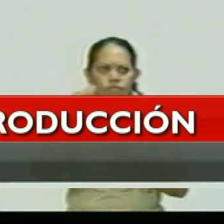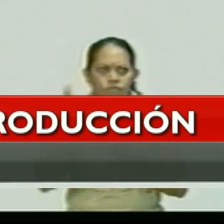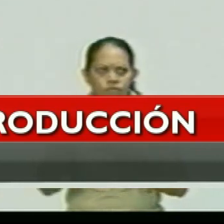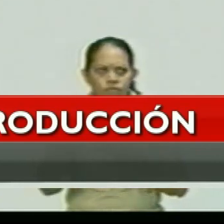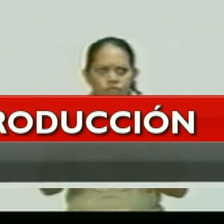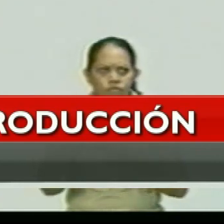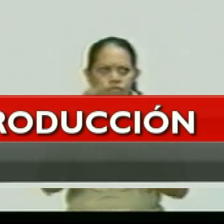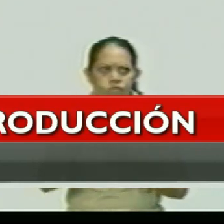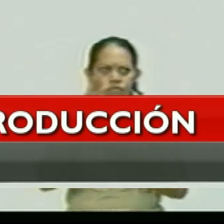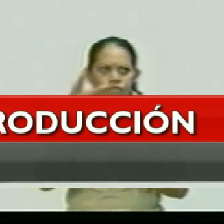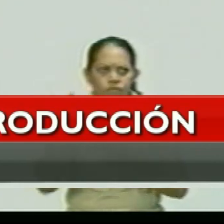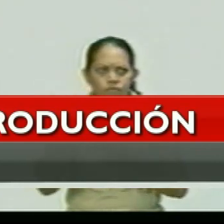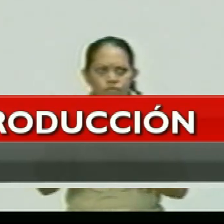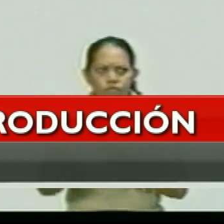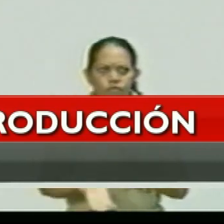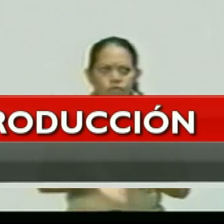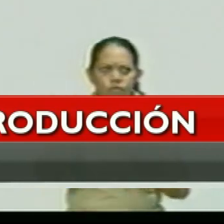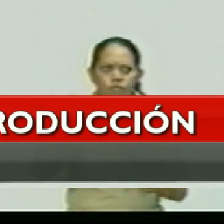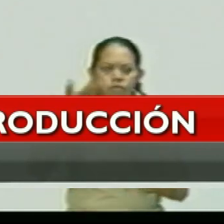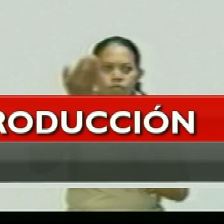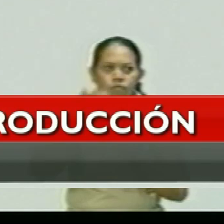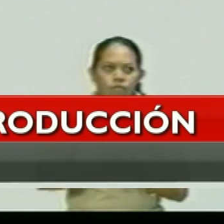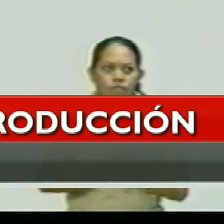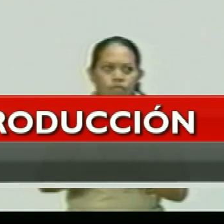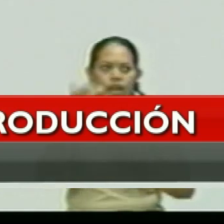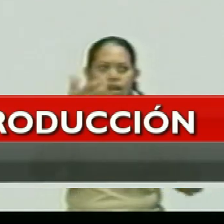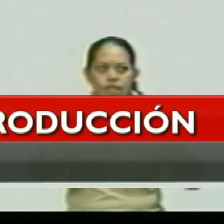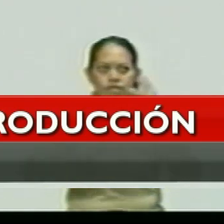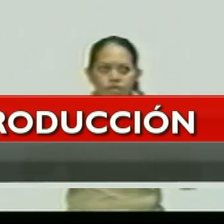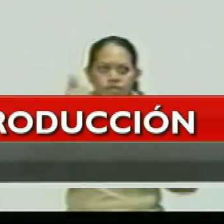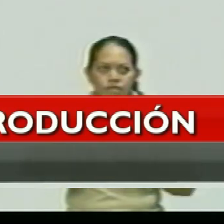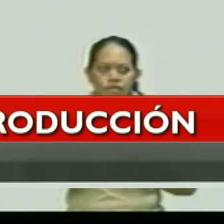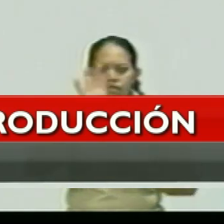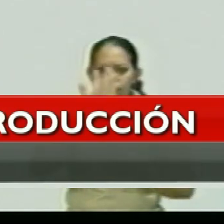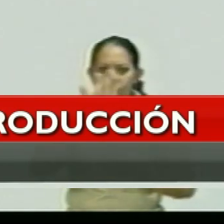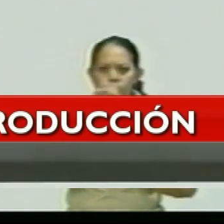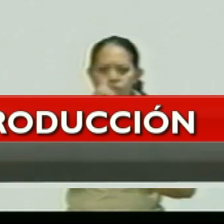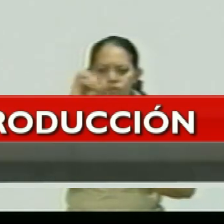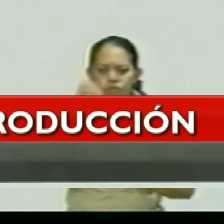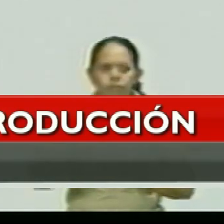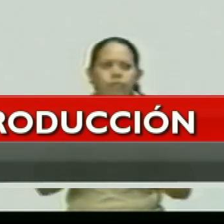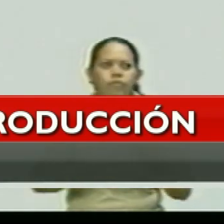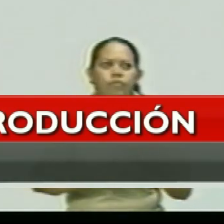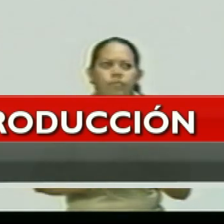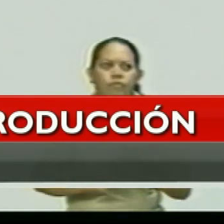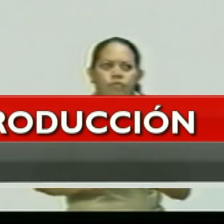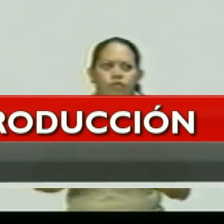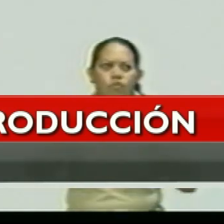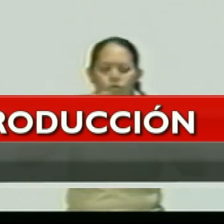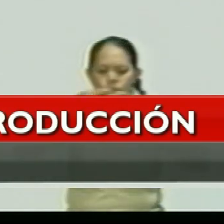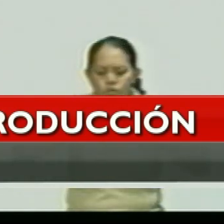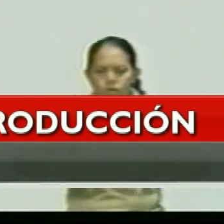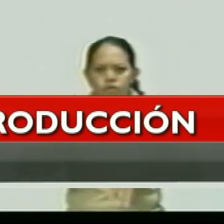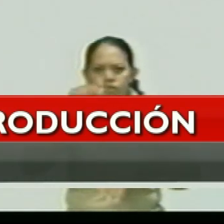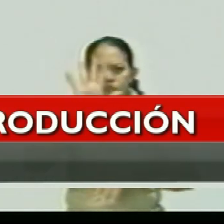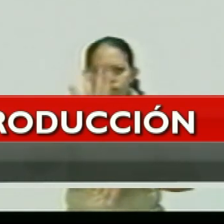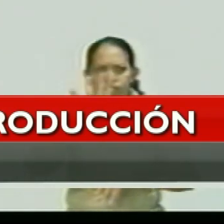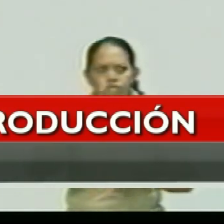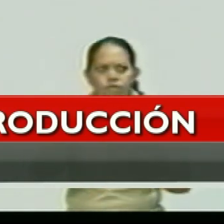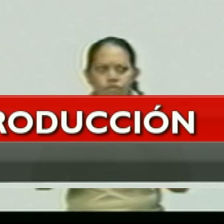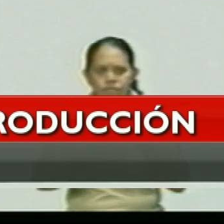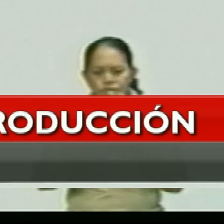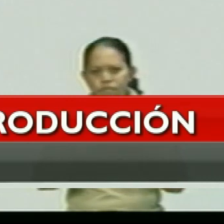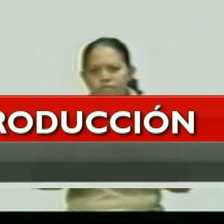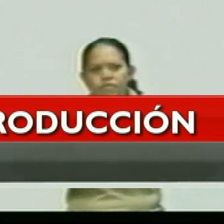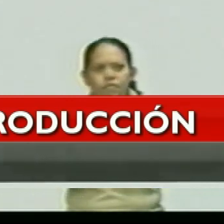2.8% de crecimiento, acopio de leche 5%, huevo en granja 5%, carne de